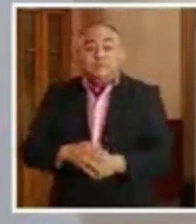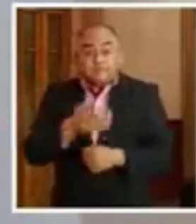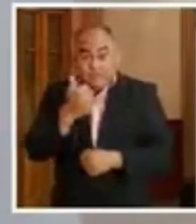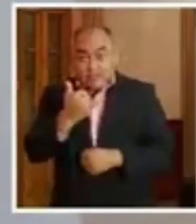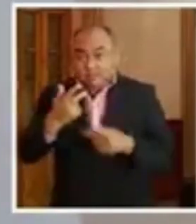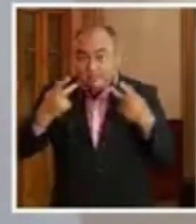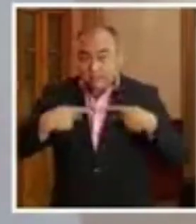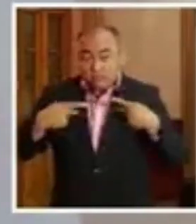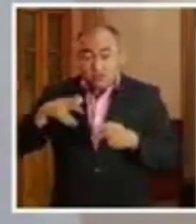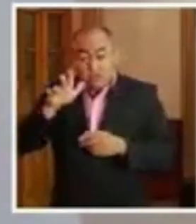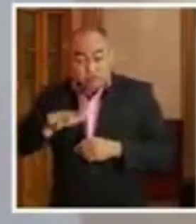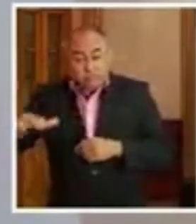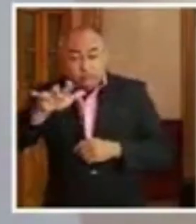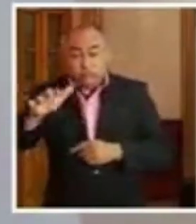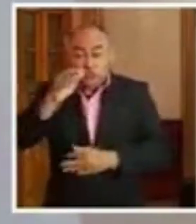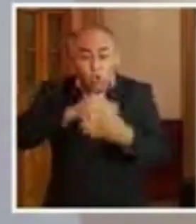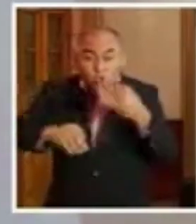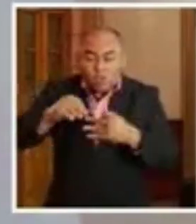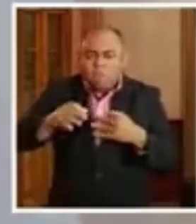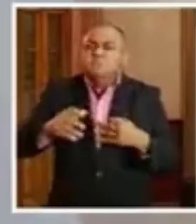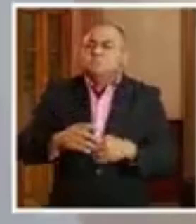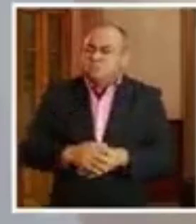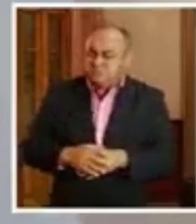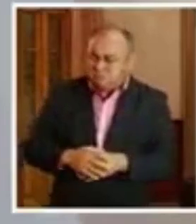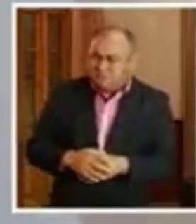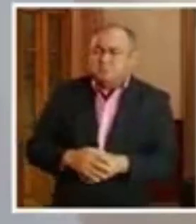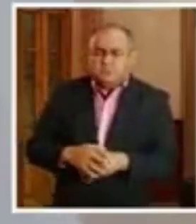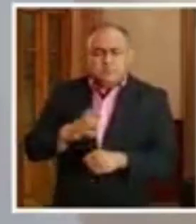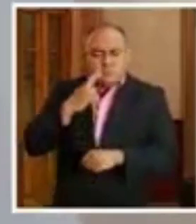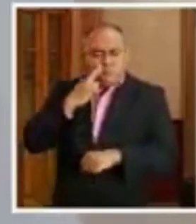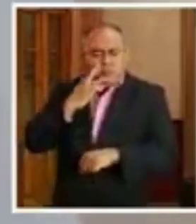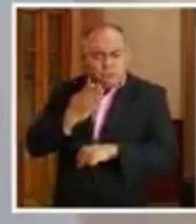muy responsable, tomó las medidas